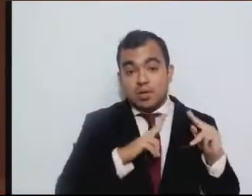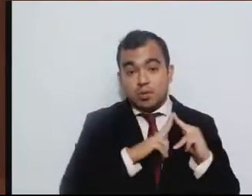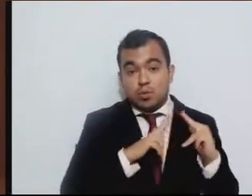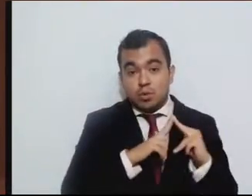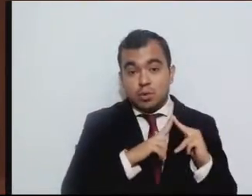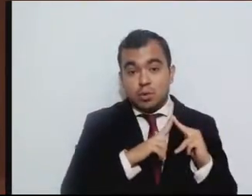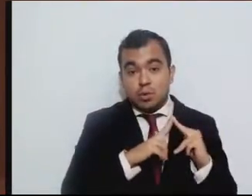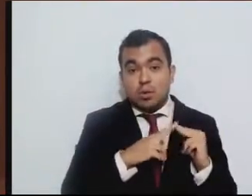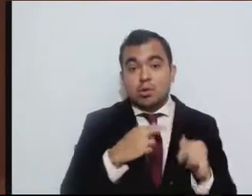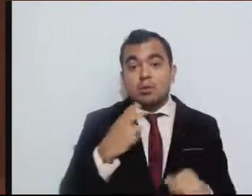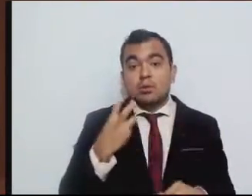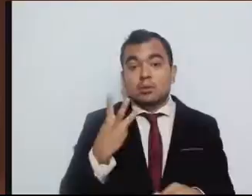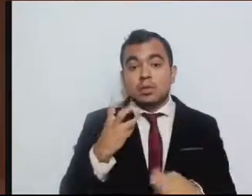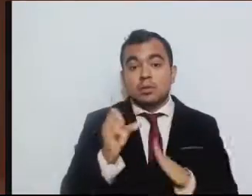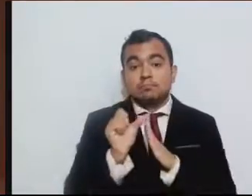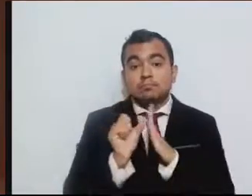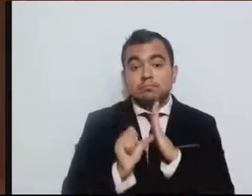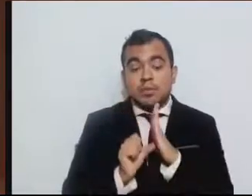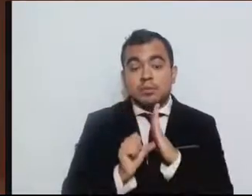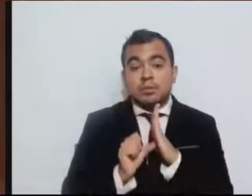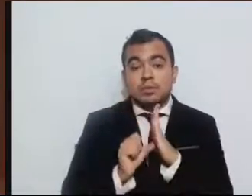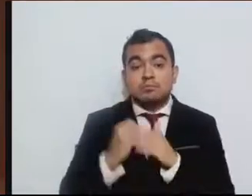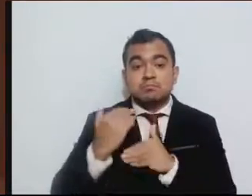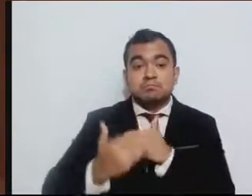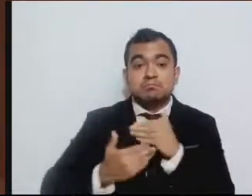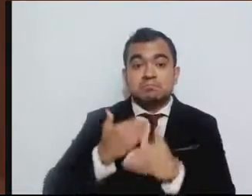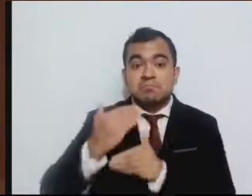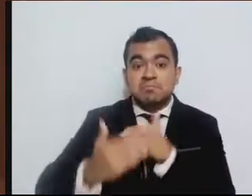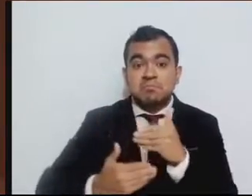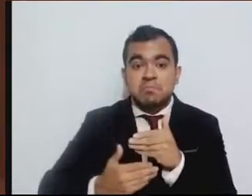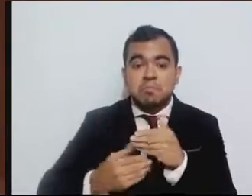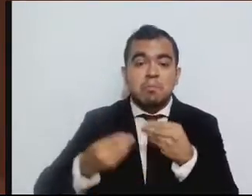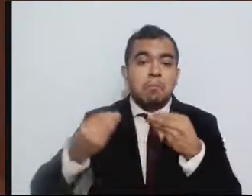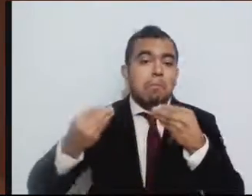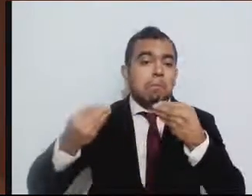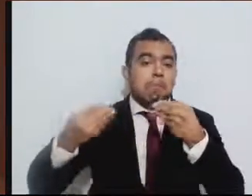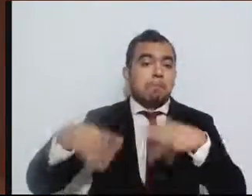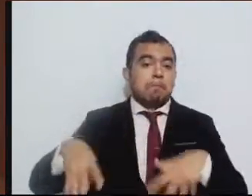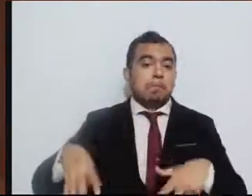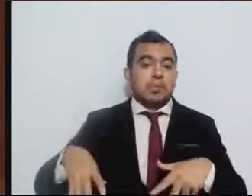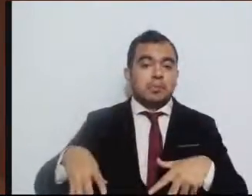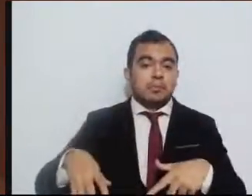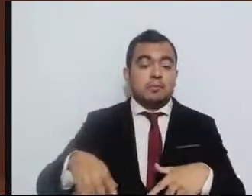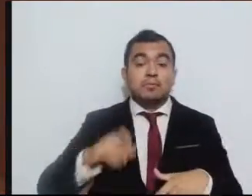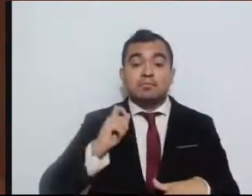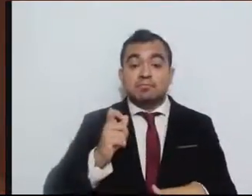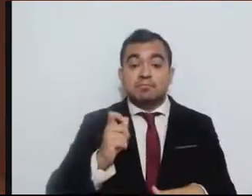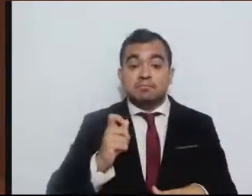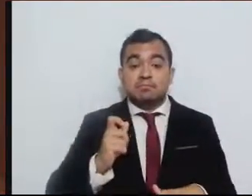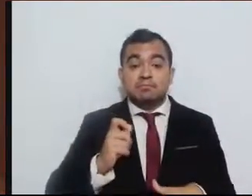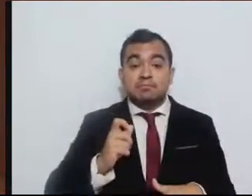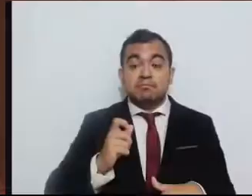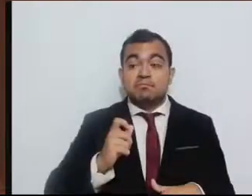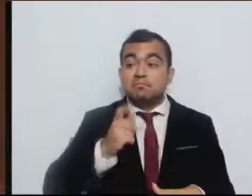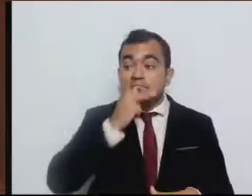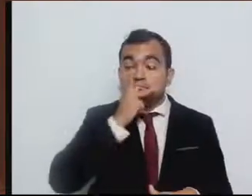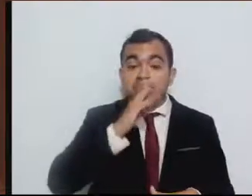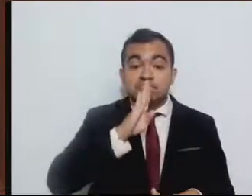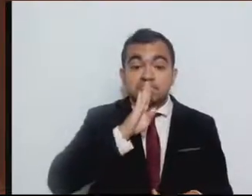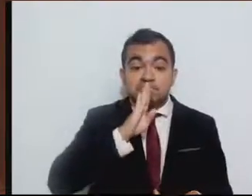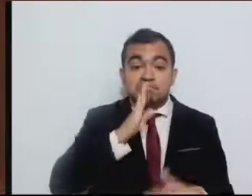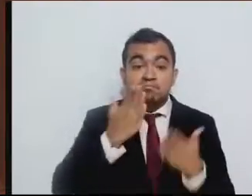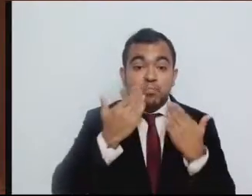3 meses de su desarrollo integral. La orfandad es un problema social que, de no atenderse